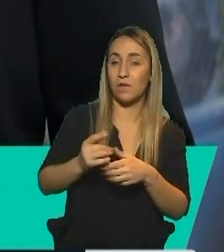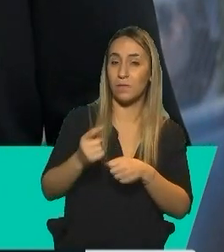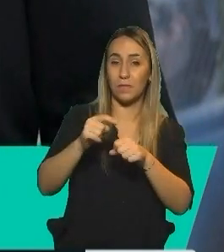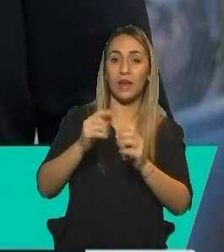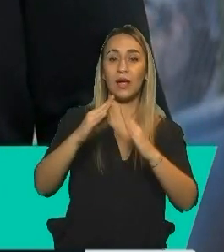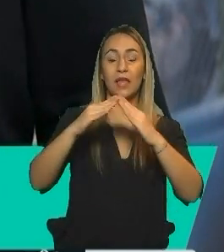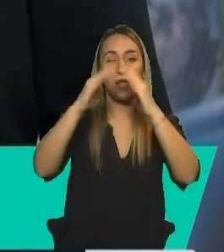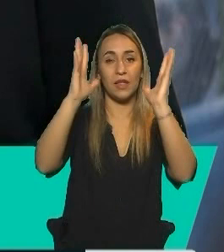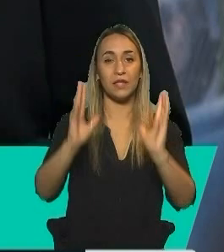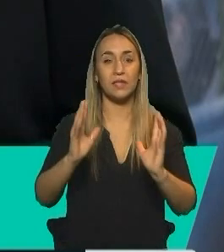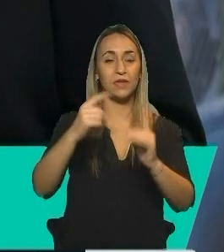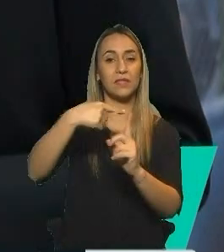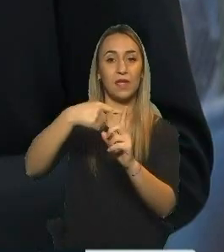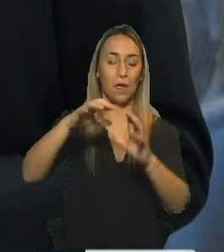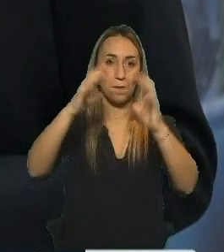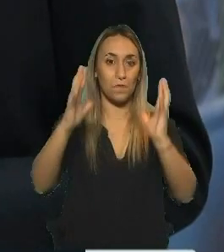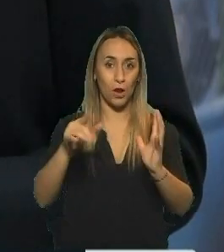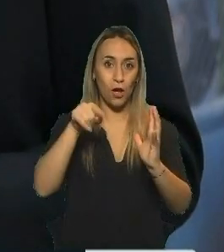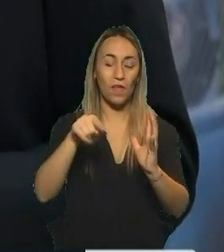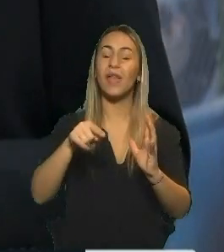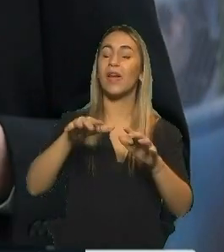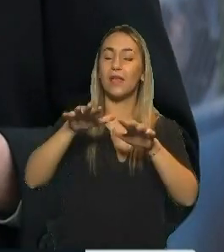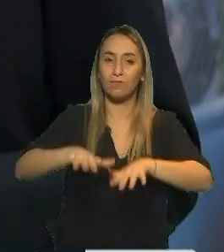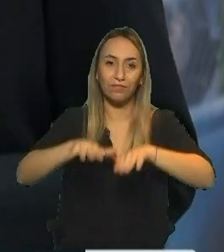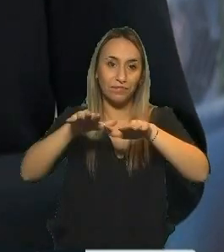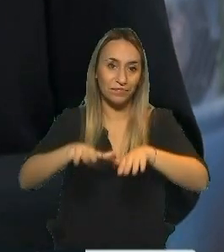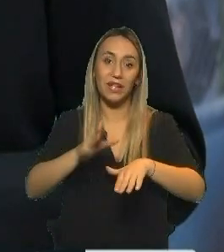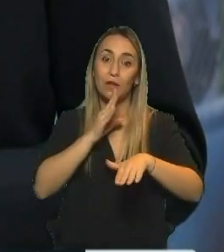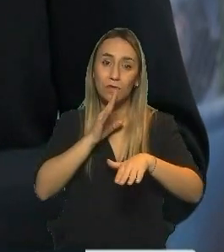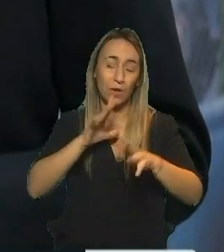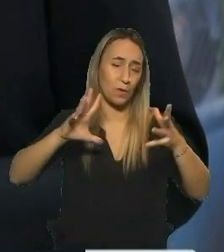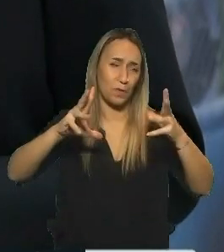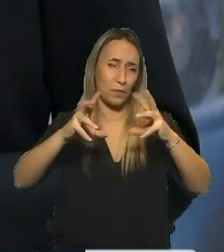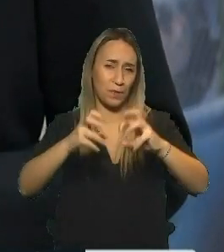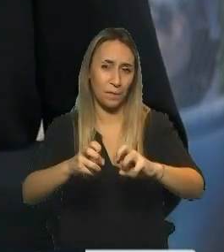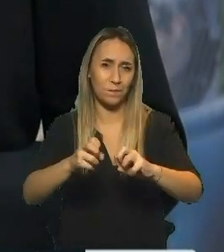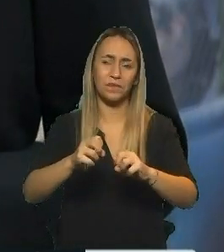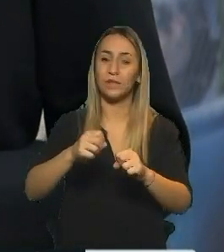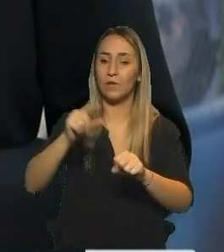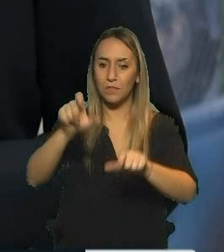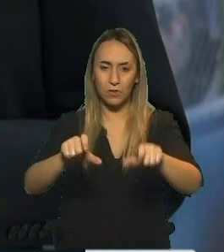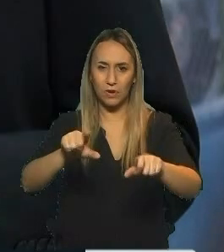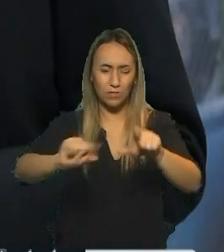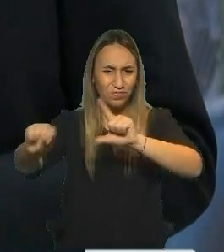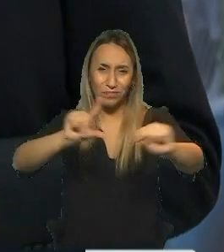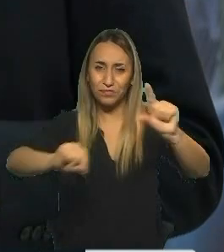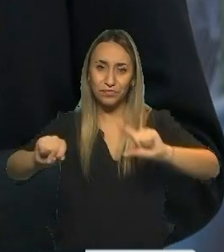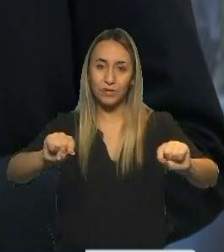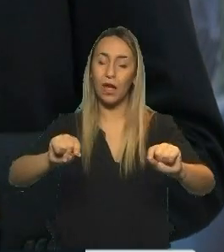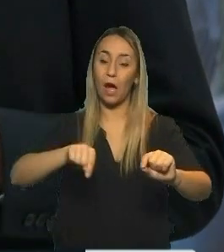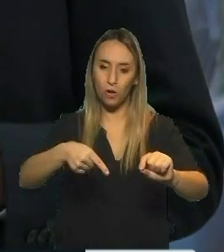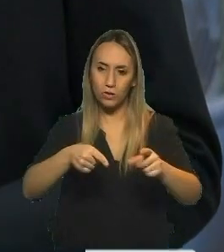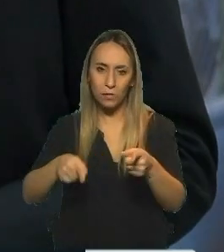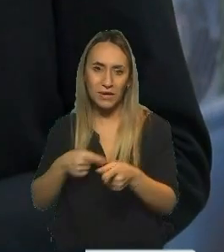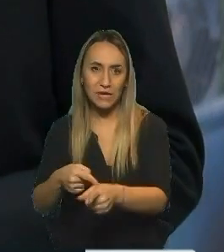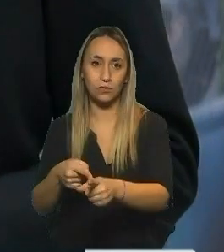gran templo de Jerusalén. Del segundo, exilios, persecuciones. Gran parte de